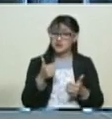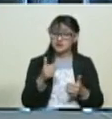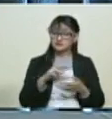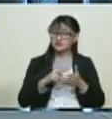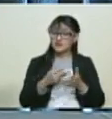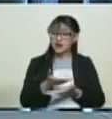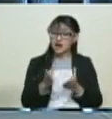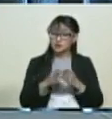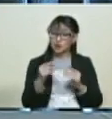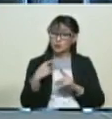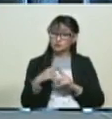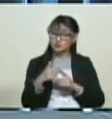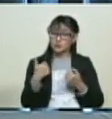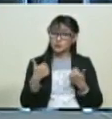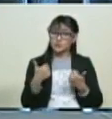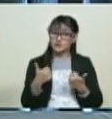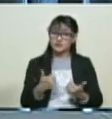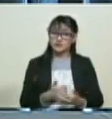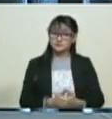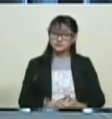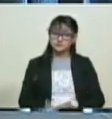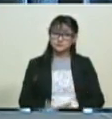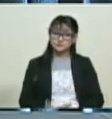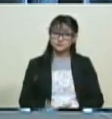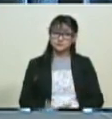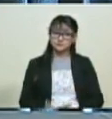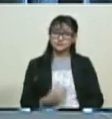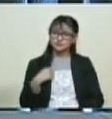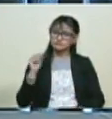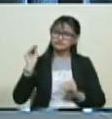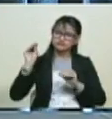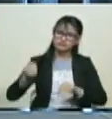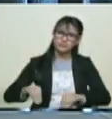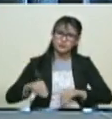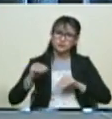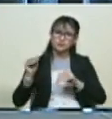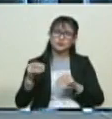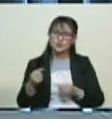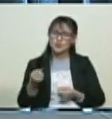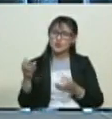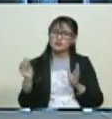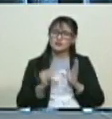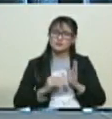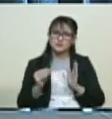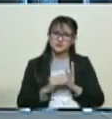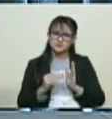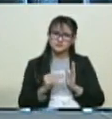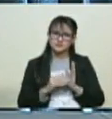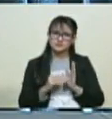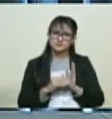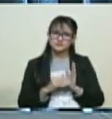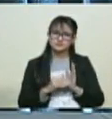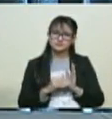todos yo solo insistido no sé cuántas veces